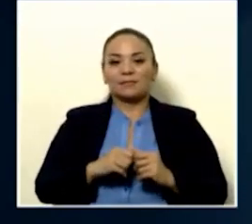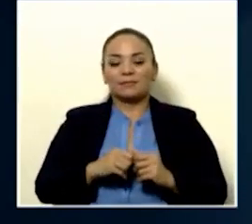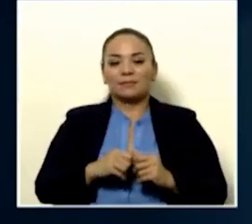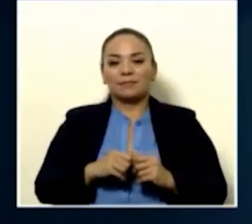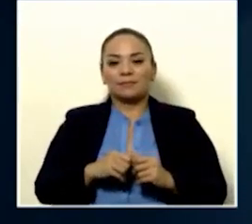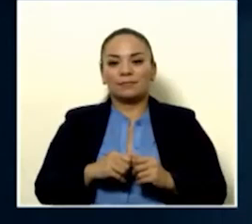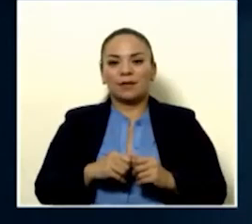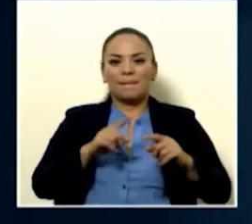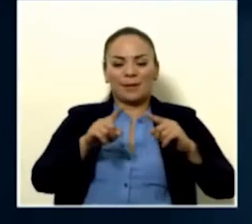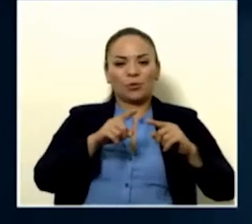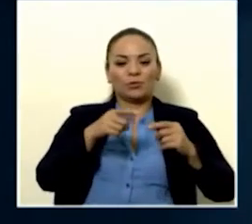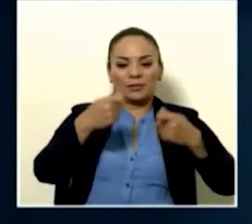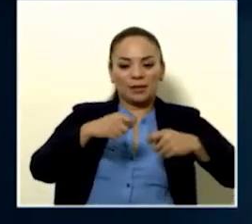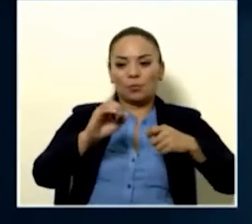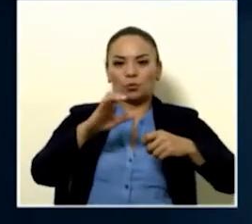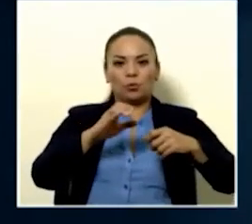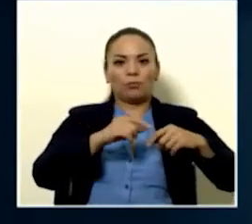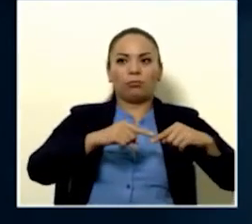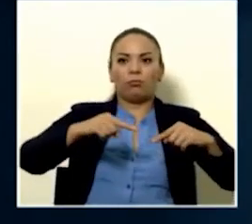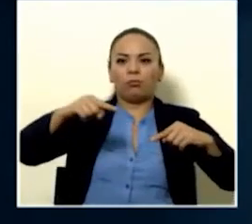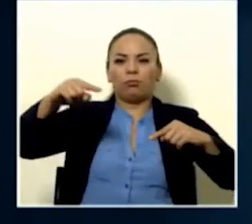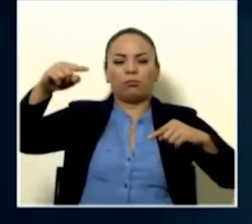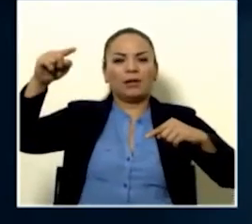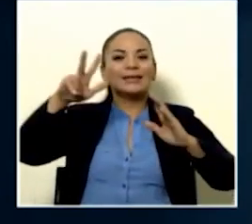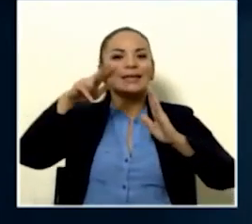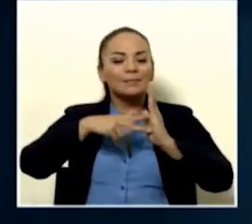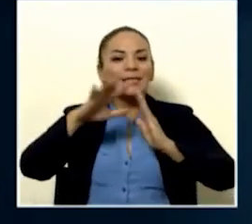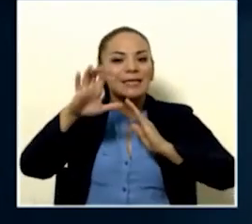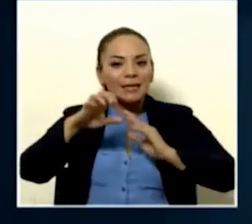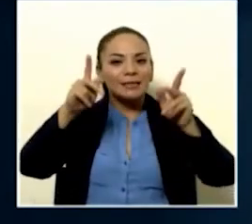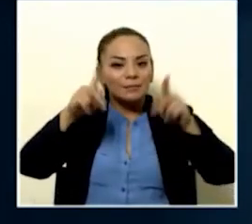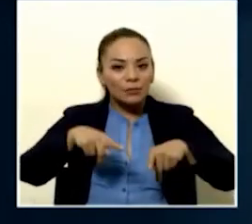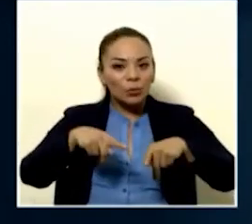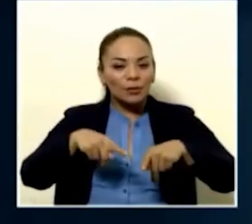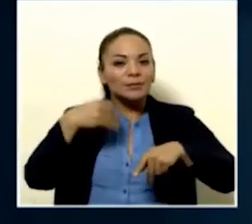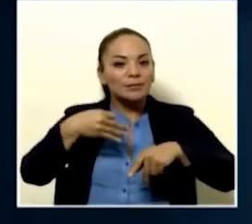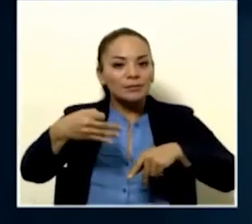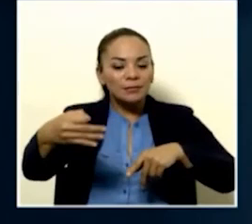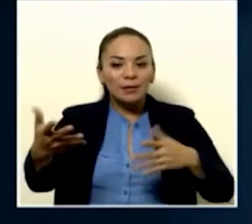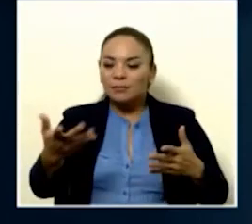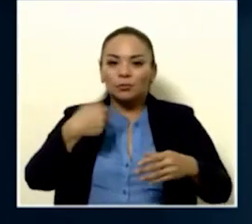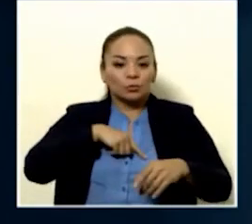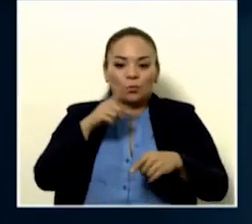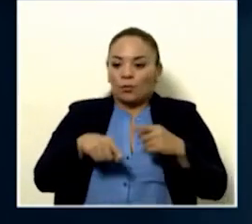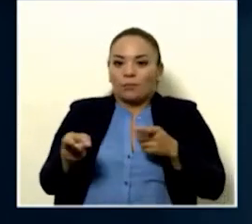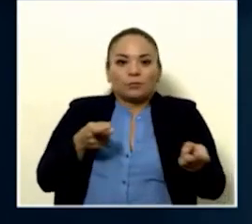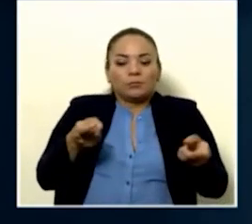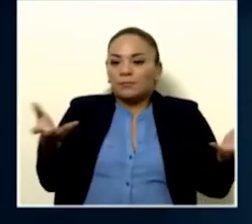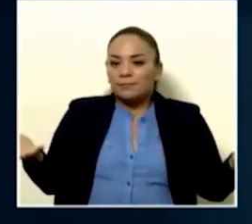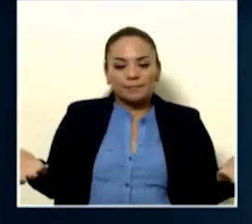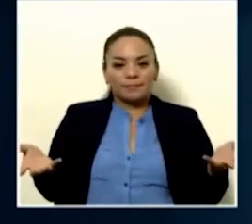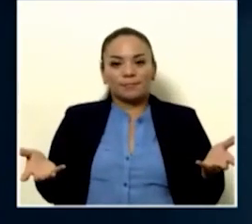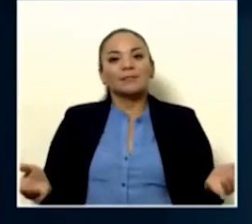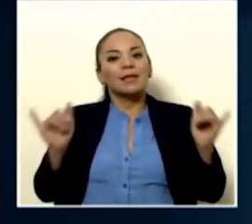cuyo monto subió en septiembre-octubre hasta picos de 3.500 diarios que ya no podíamos administrar. Y eso